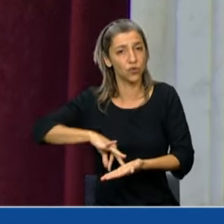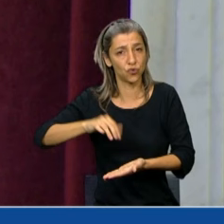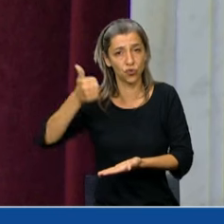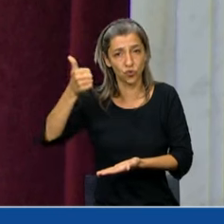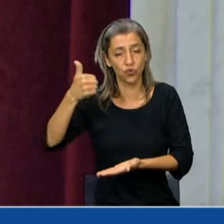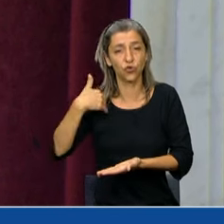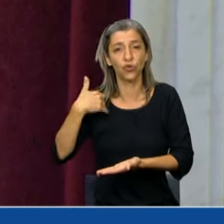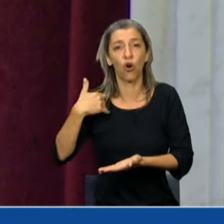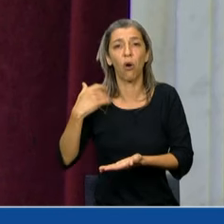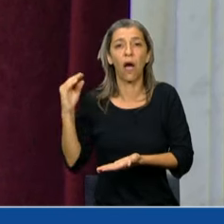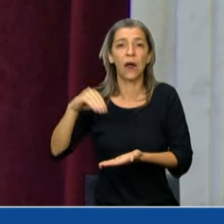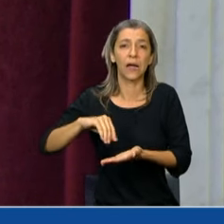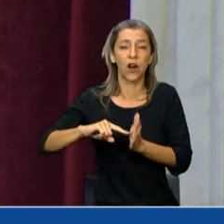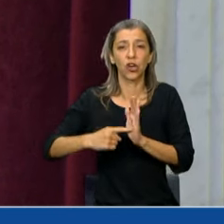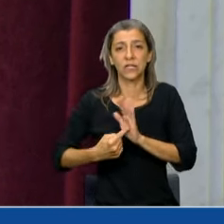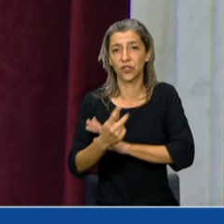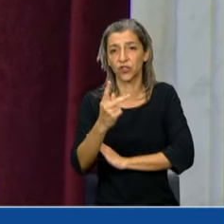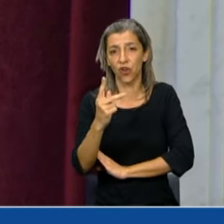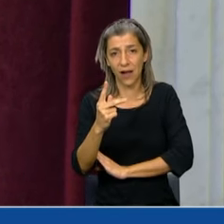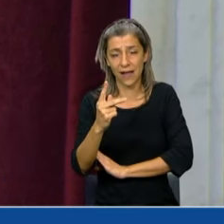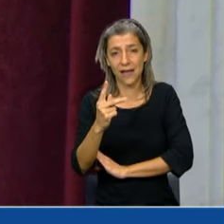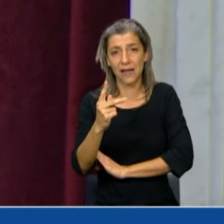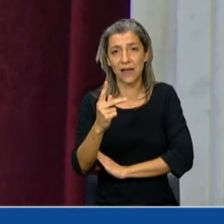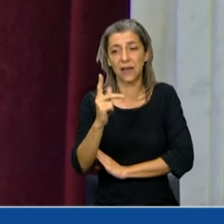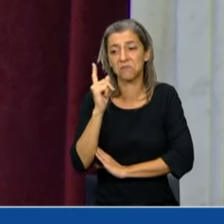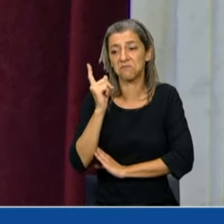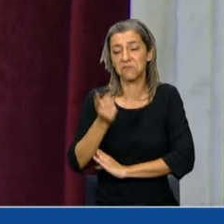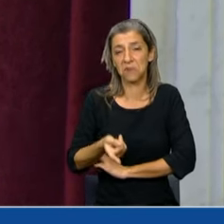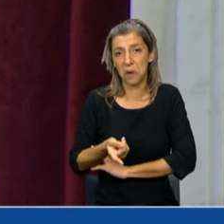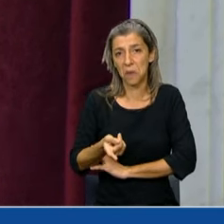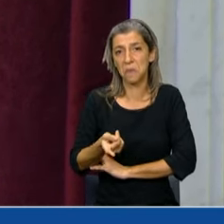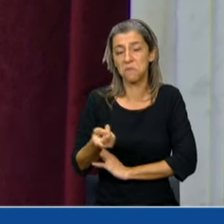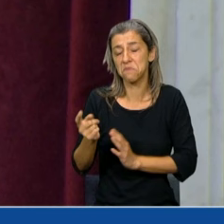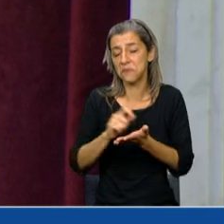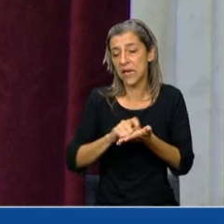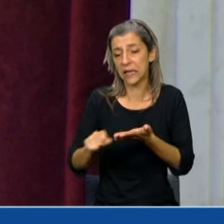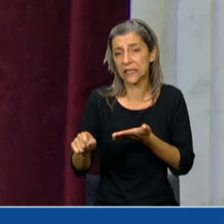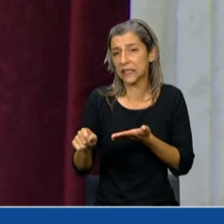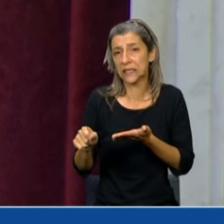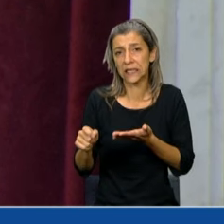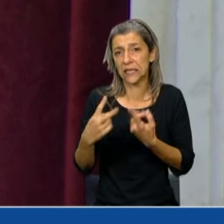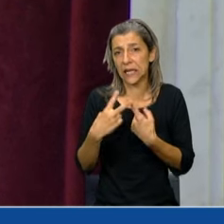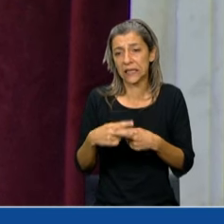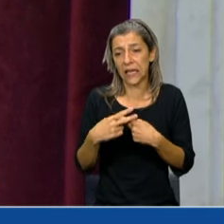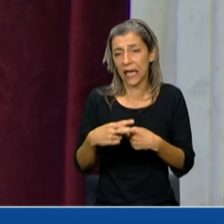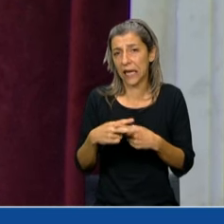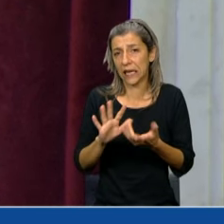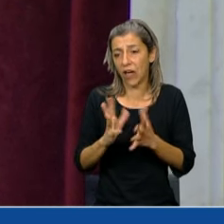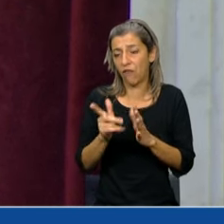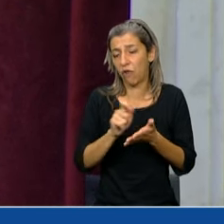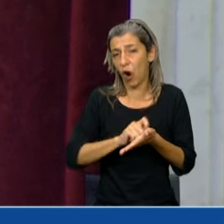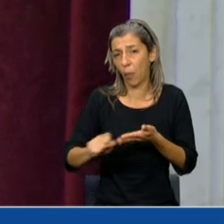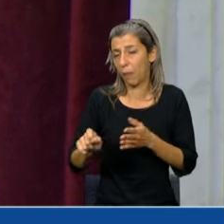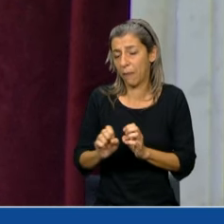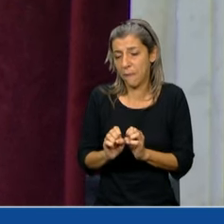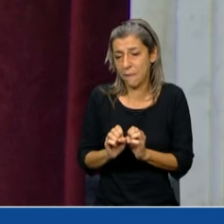se agrega un inciso K que también la verdad que con bastante mala técnica legislativa pero un poquito más claro